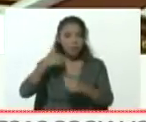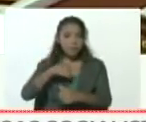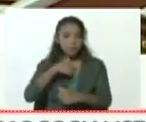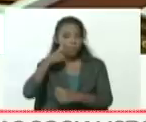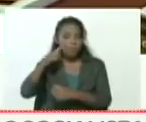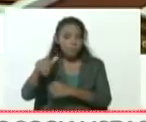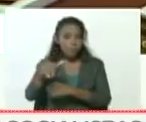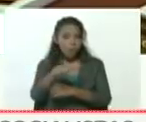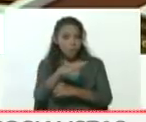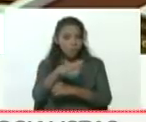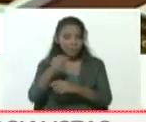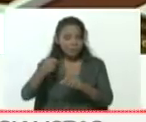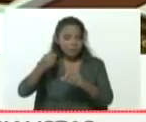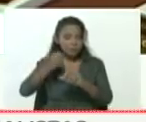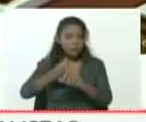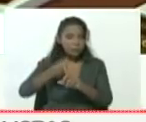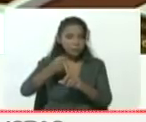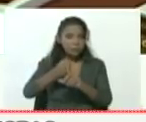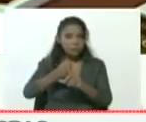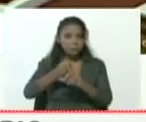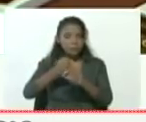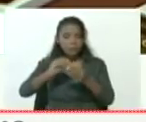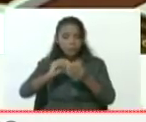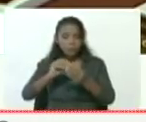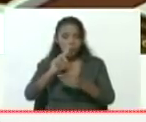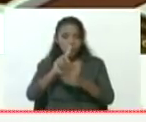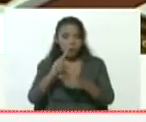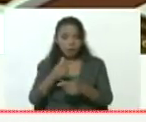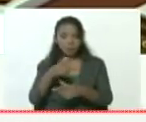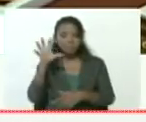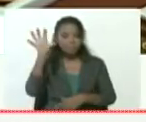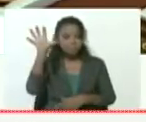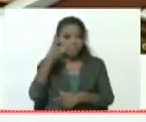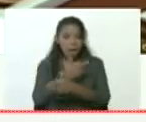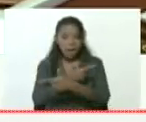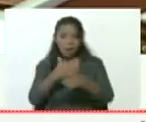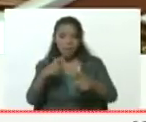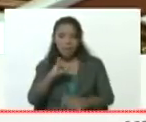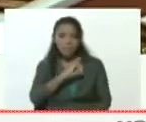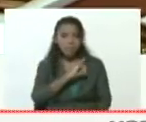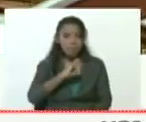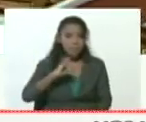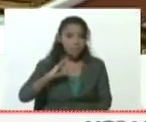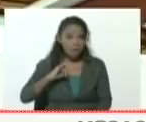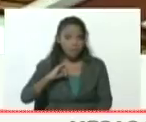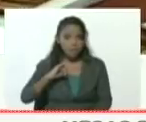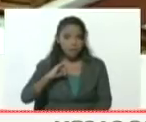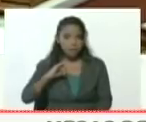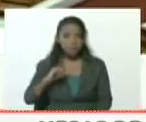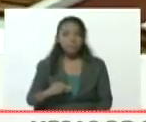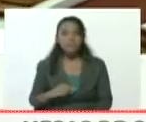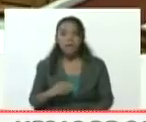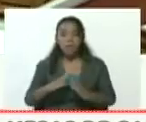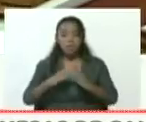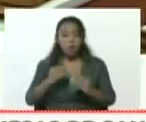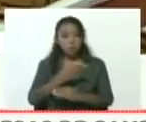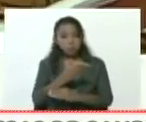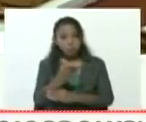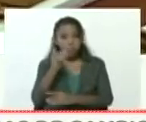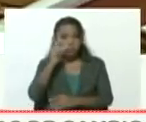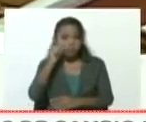batalla por considerar una patria libre, independiente y soberana para todos y todas. Acuerda,